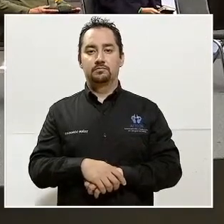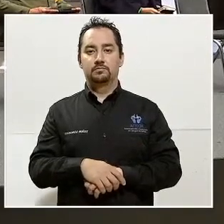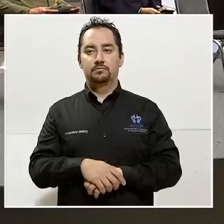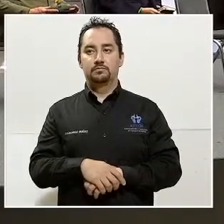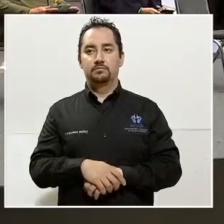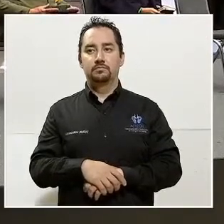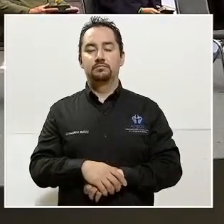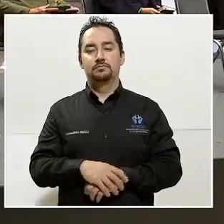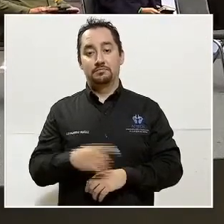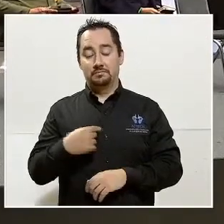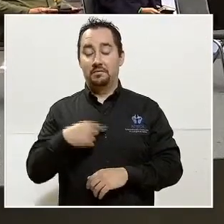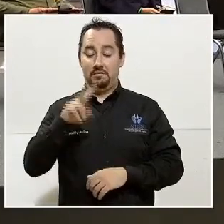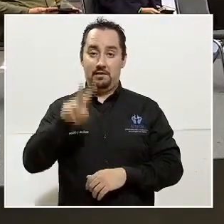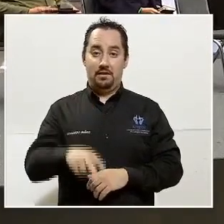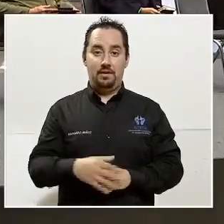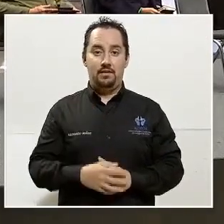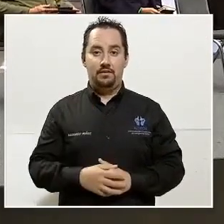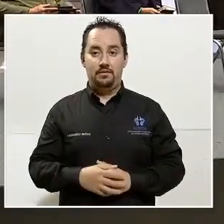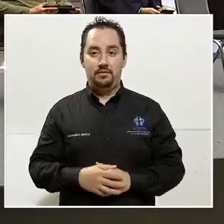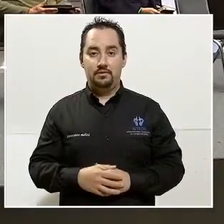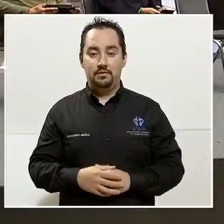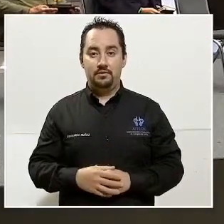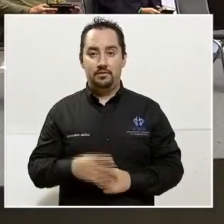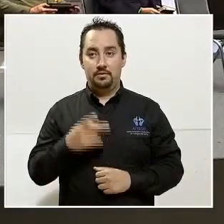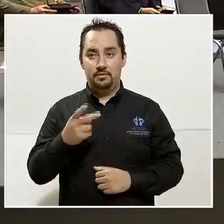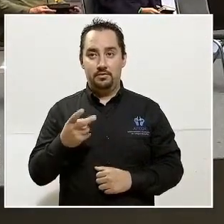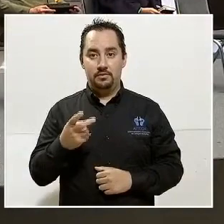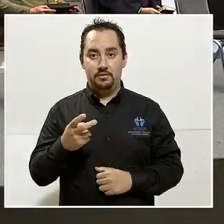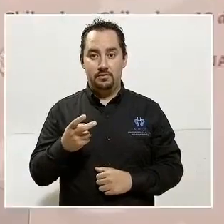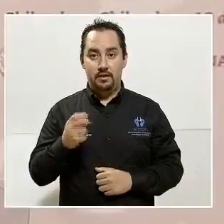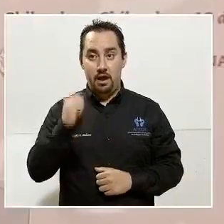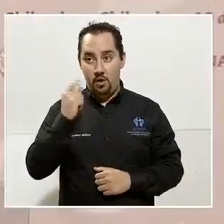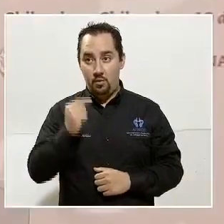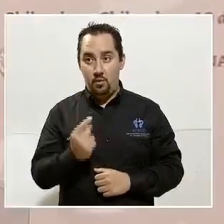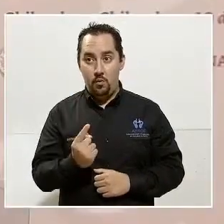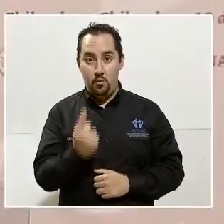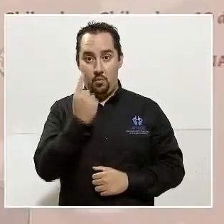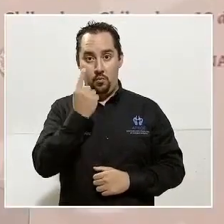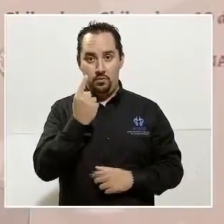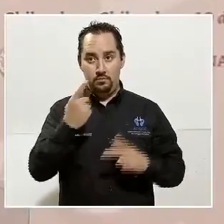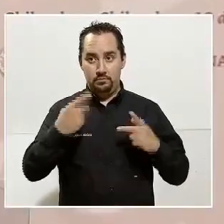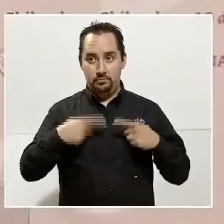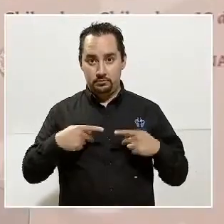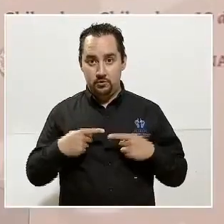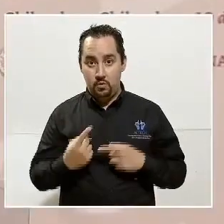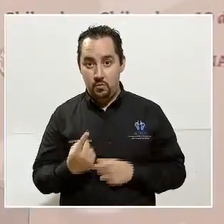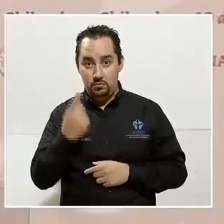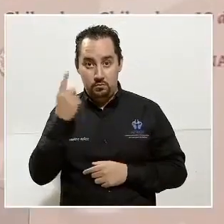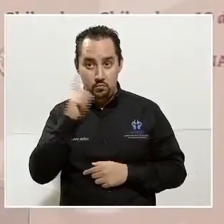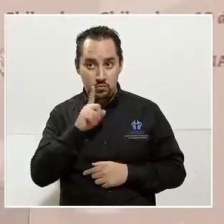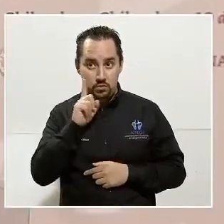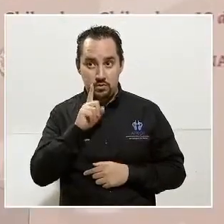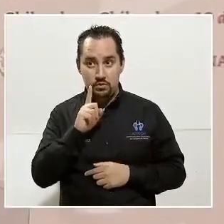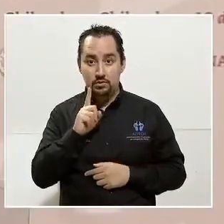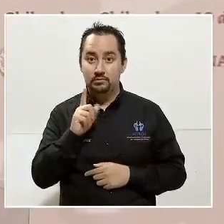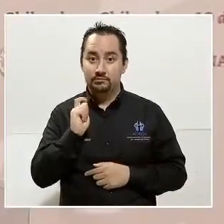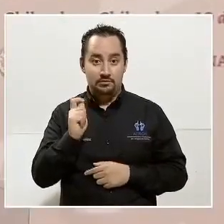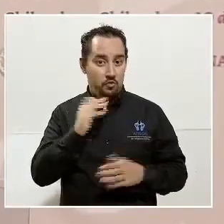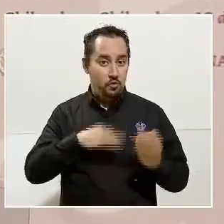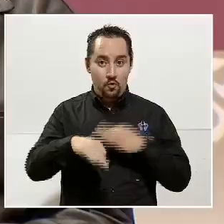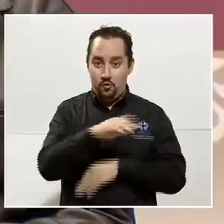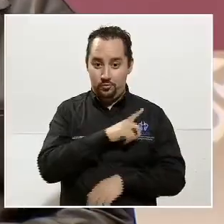Y yo dije: pues sí, pero esto no es un asunto de un solo hombre o de una sola mujer, esto es asunto de